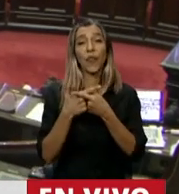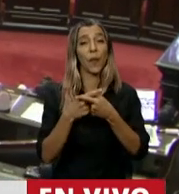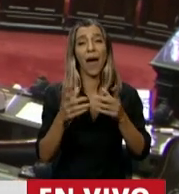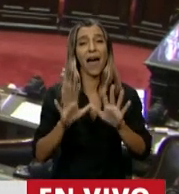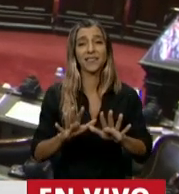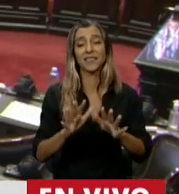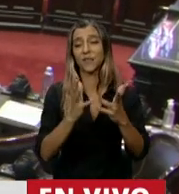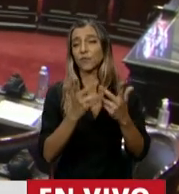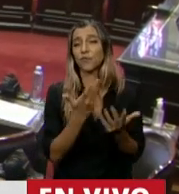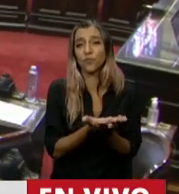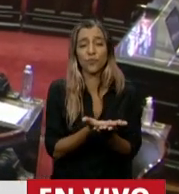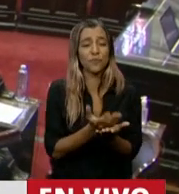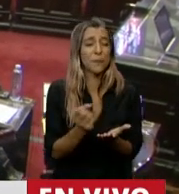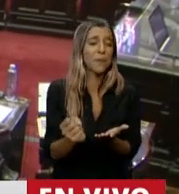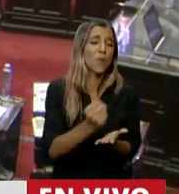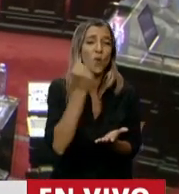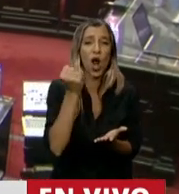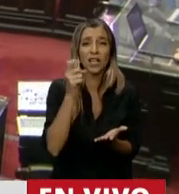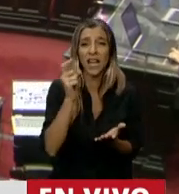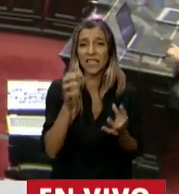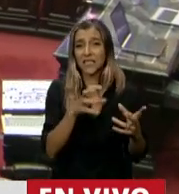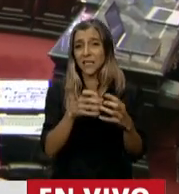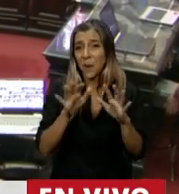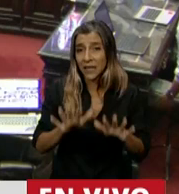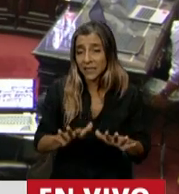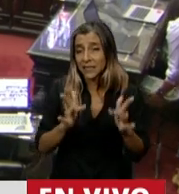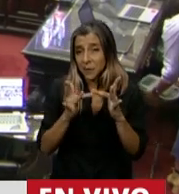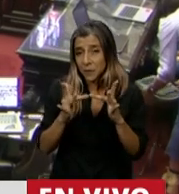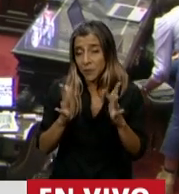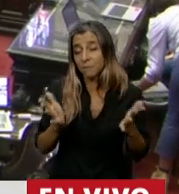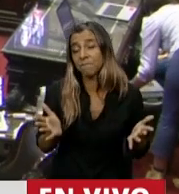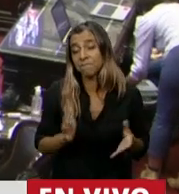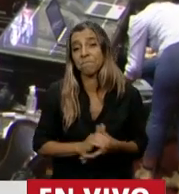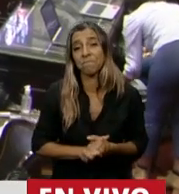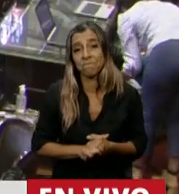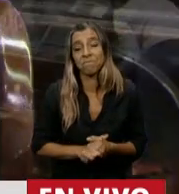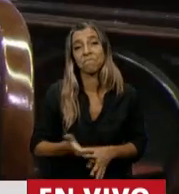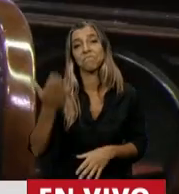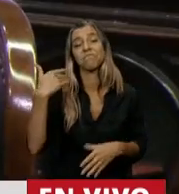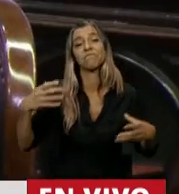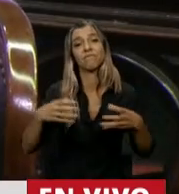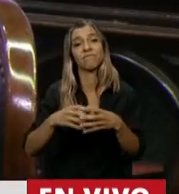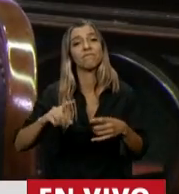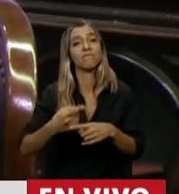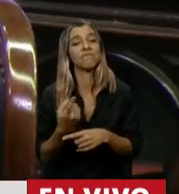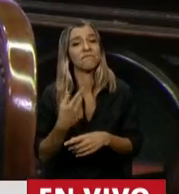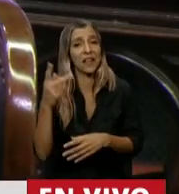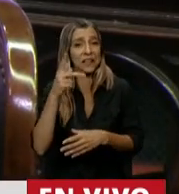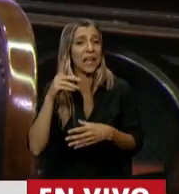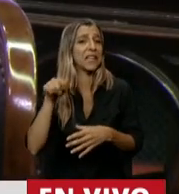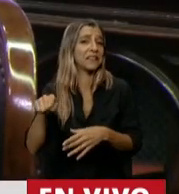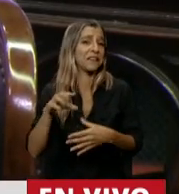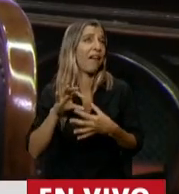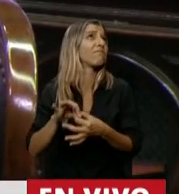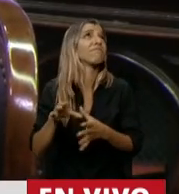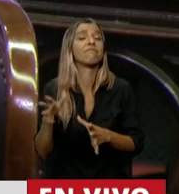estos proyectos tan importantes. Antes el kirchnerismo utilizaba el Congreso como una escribanía, pero por lo menos tenía que escuchar a